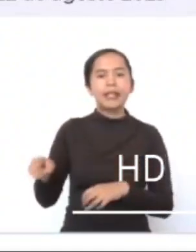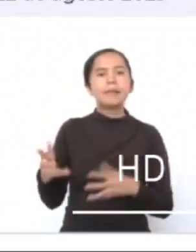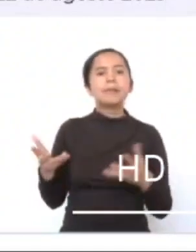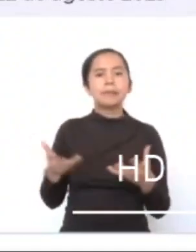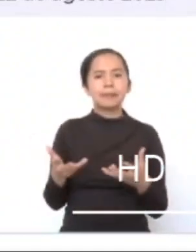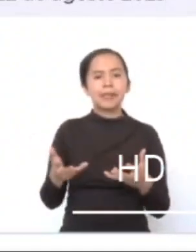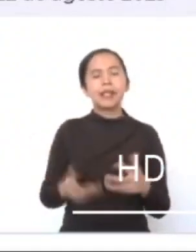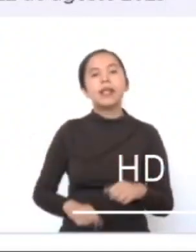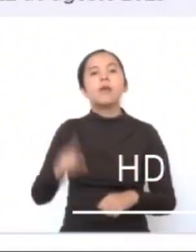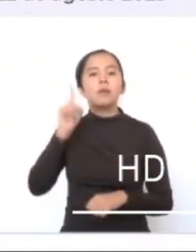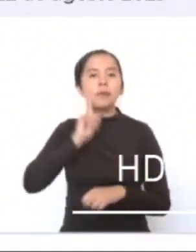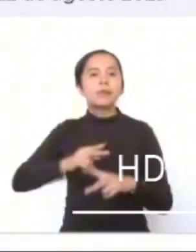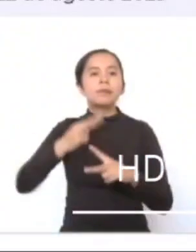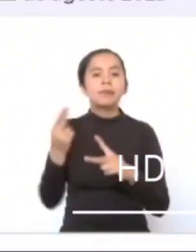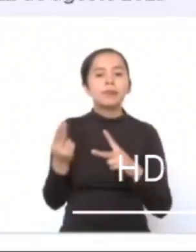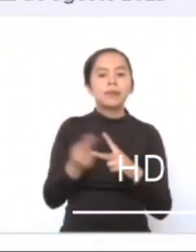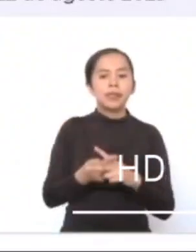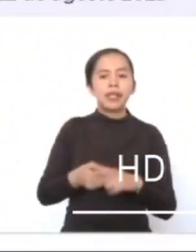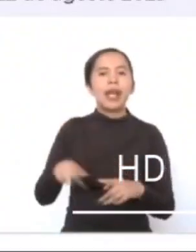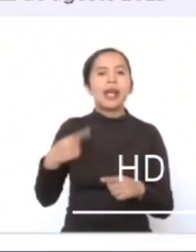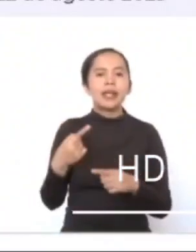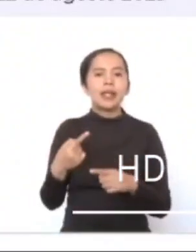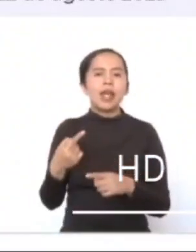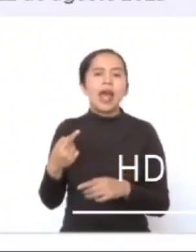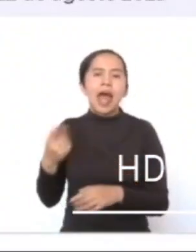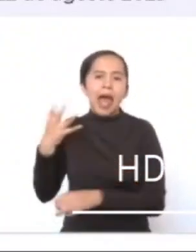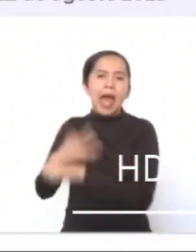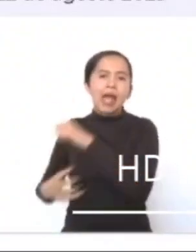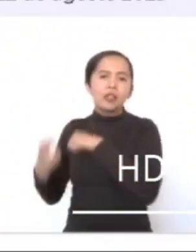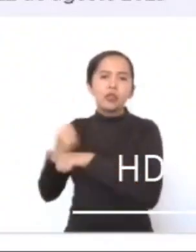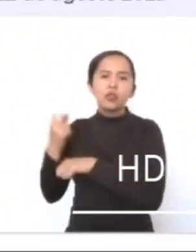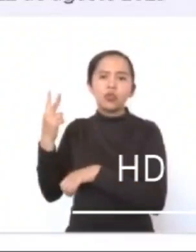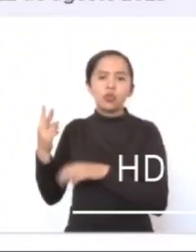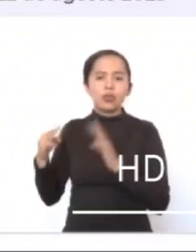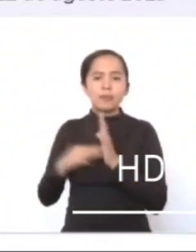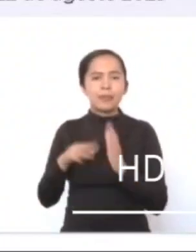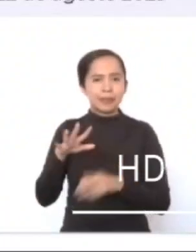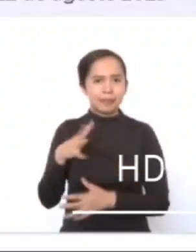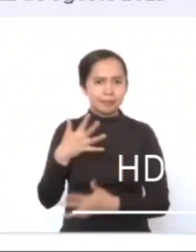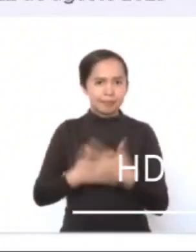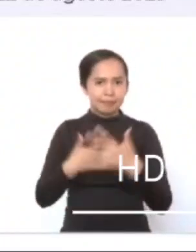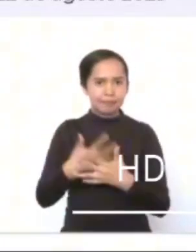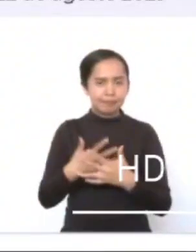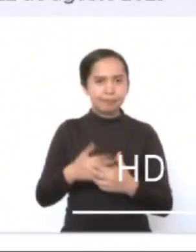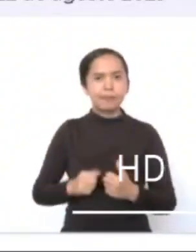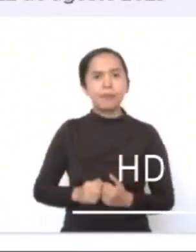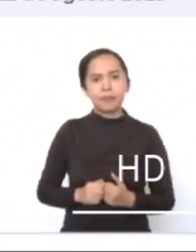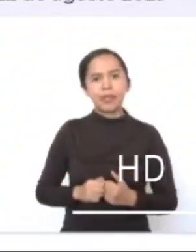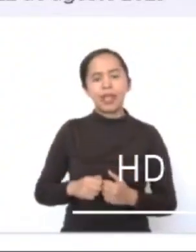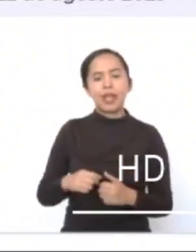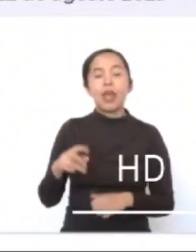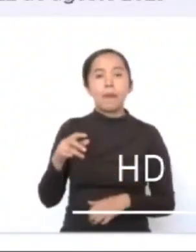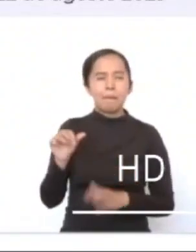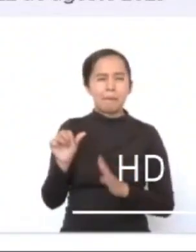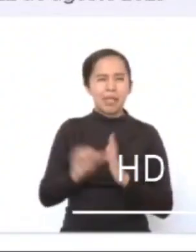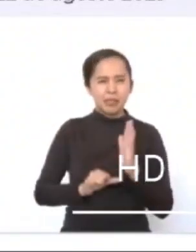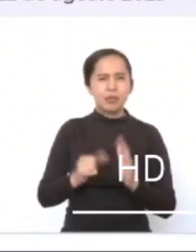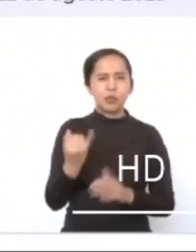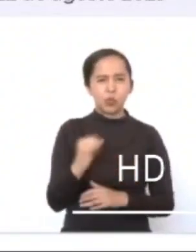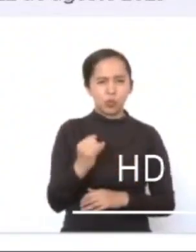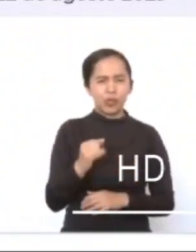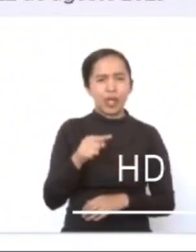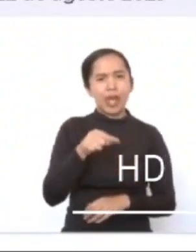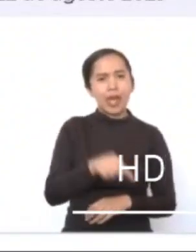un feminicidio en el año de 2015. En junio de ese año, la madre de la víctima